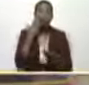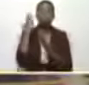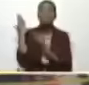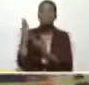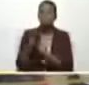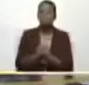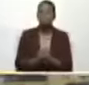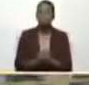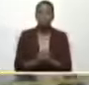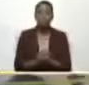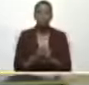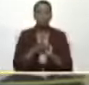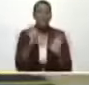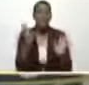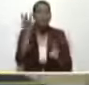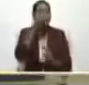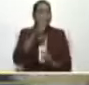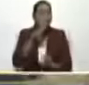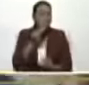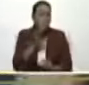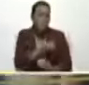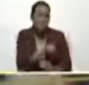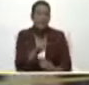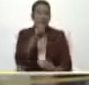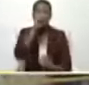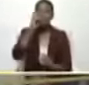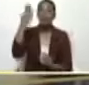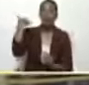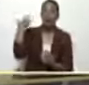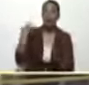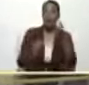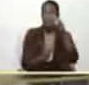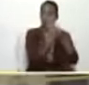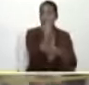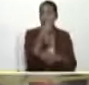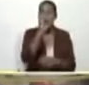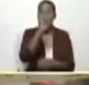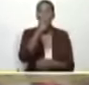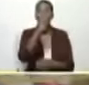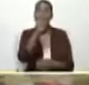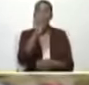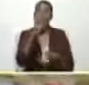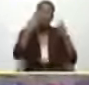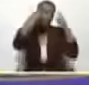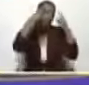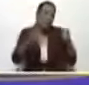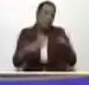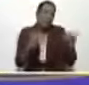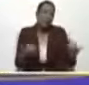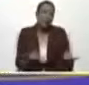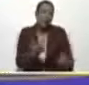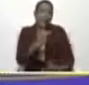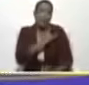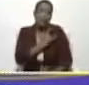J ya los muchachos que fundaron la o son profesionales